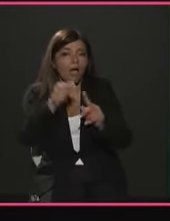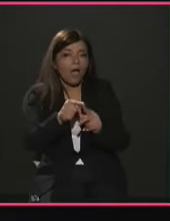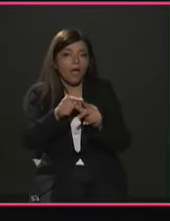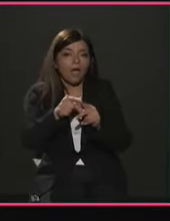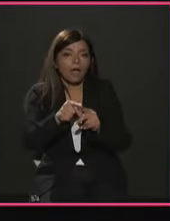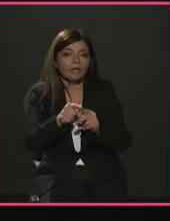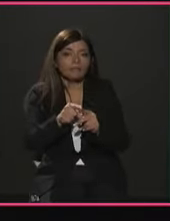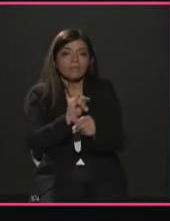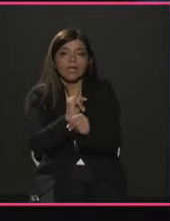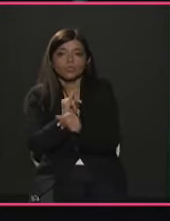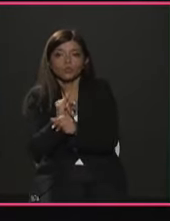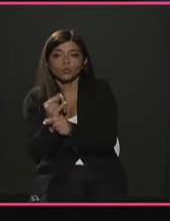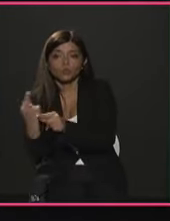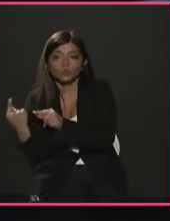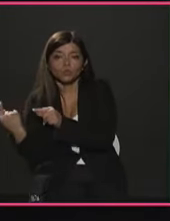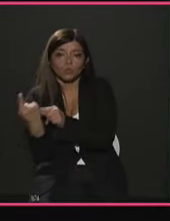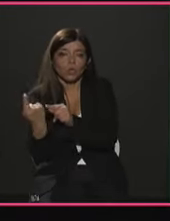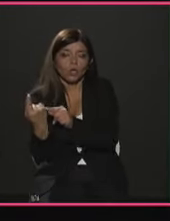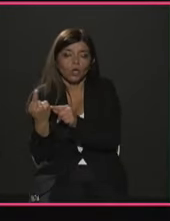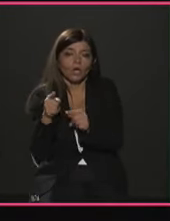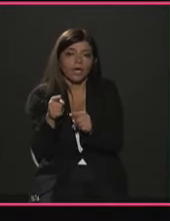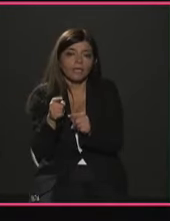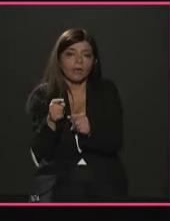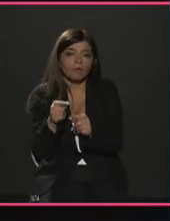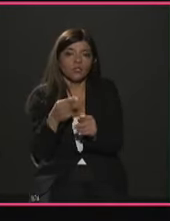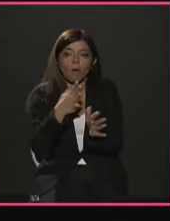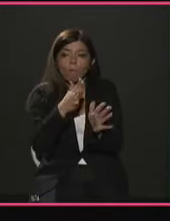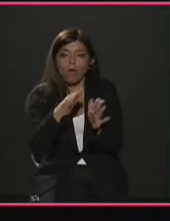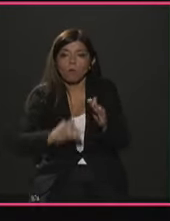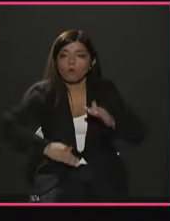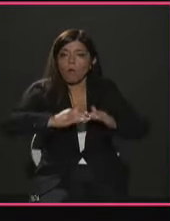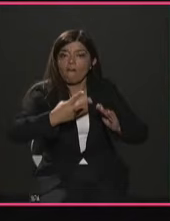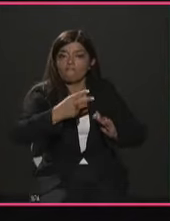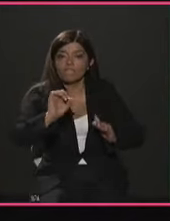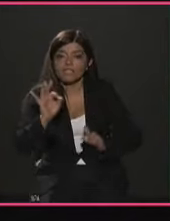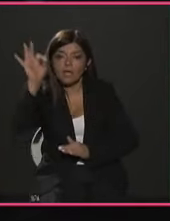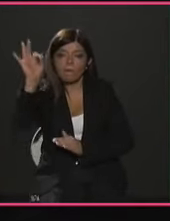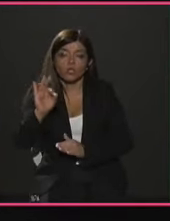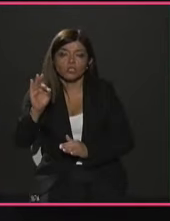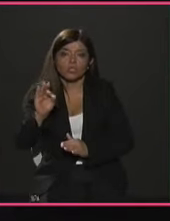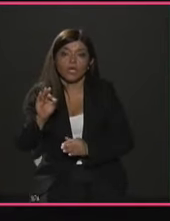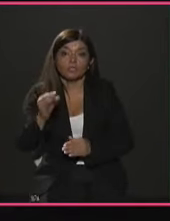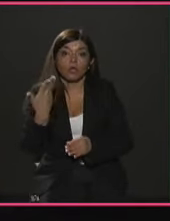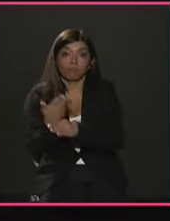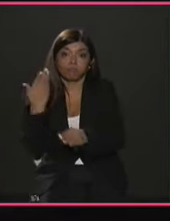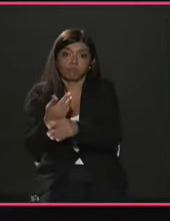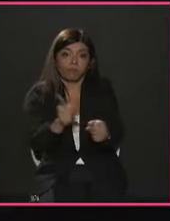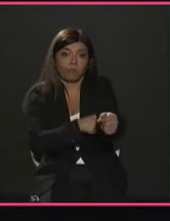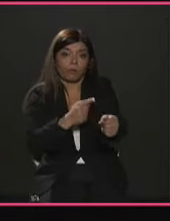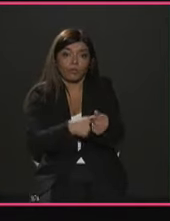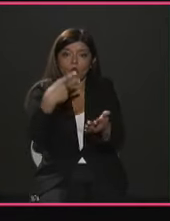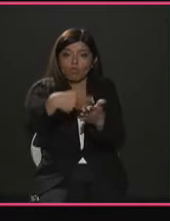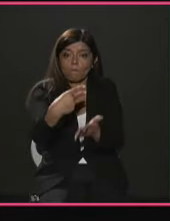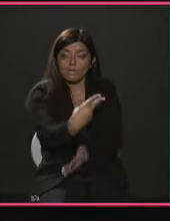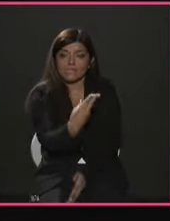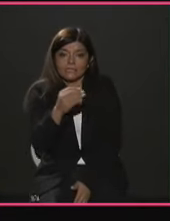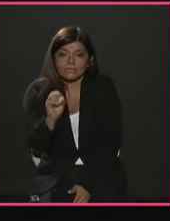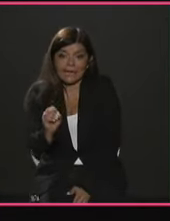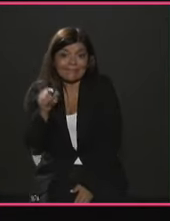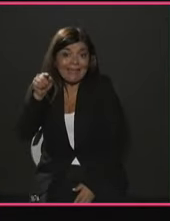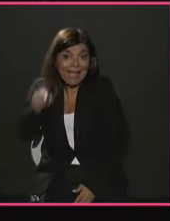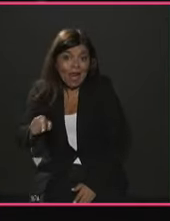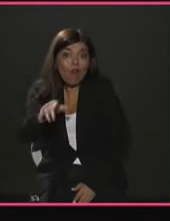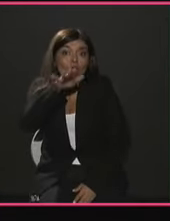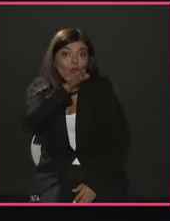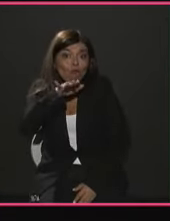la infraestructura que puede llegar al 20% de las demandas eléctricas para el 2030 ahora eso